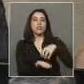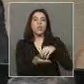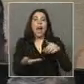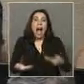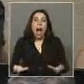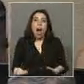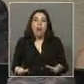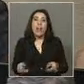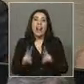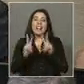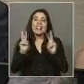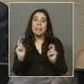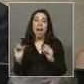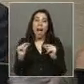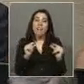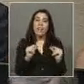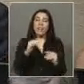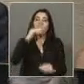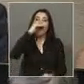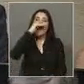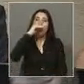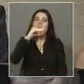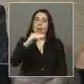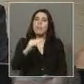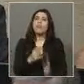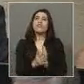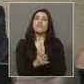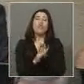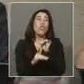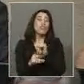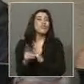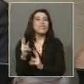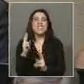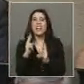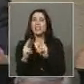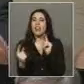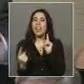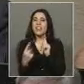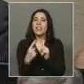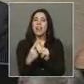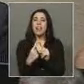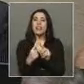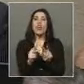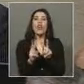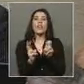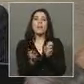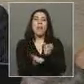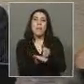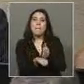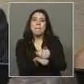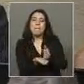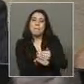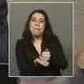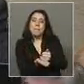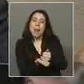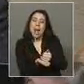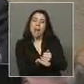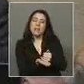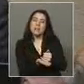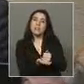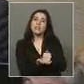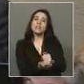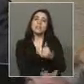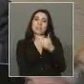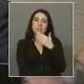tema de la ruralidad. Todo esto tiene directa relación con la planificación, por cierto y obviamente tiene directa